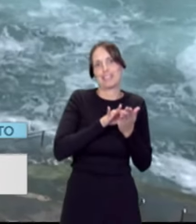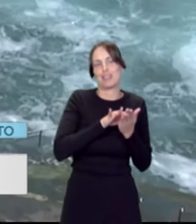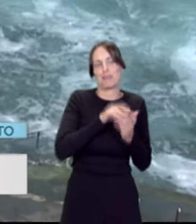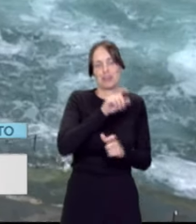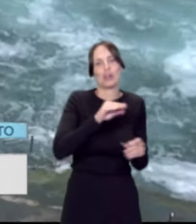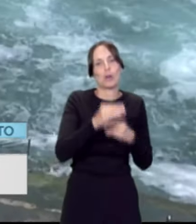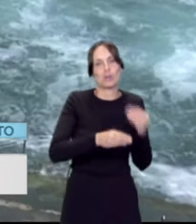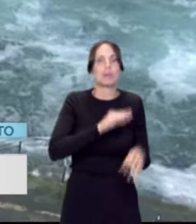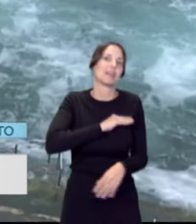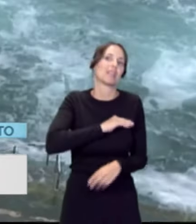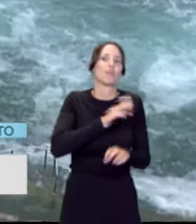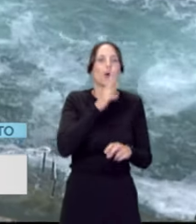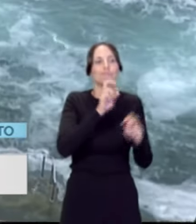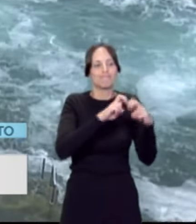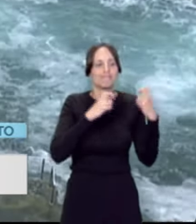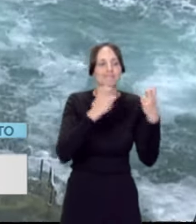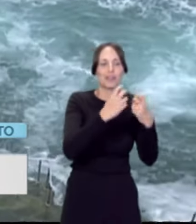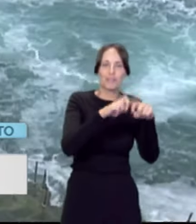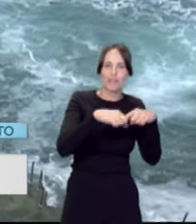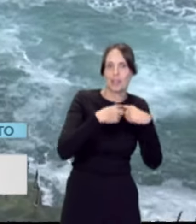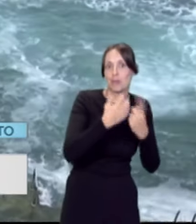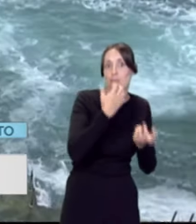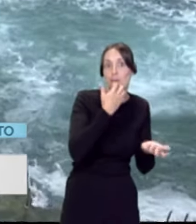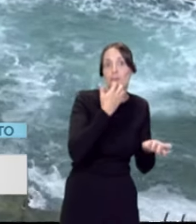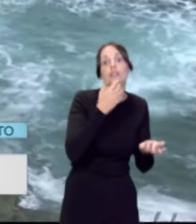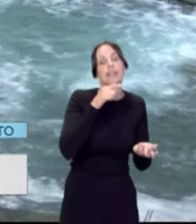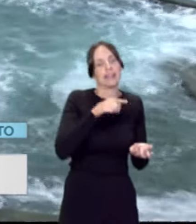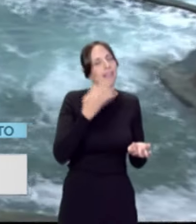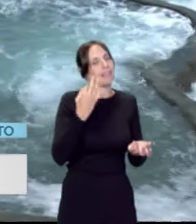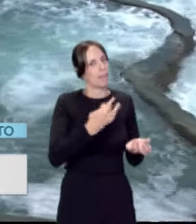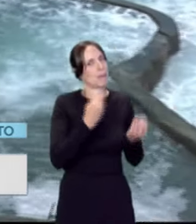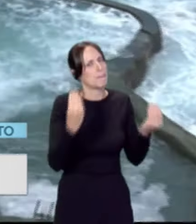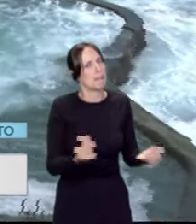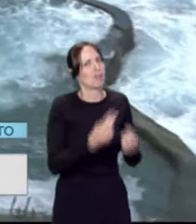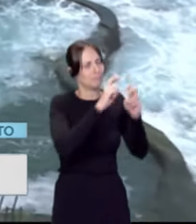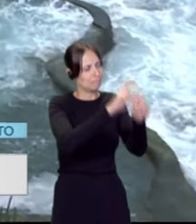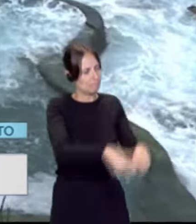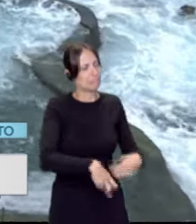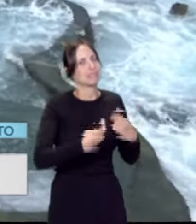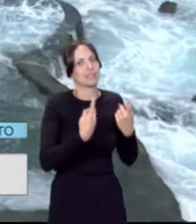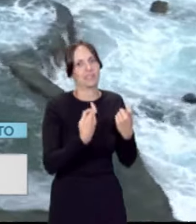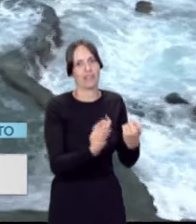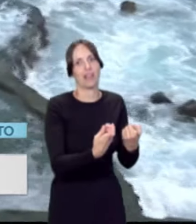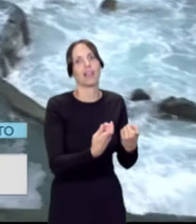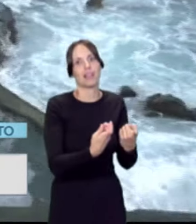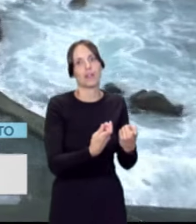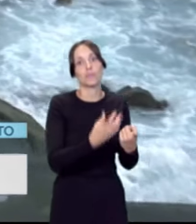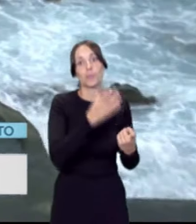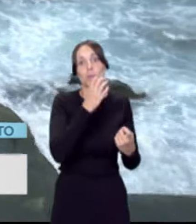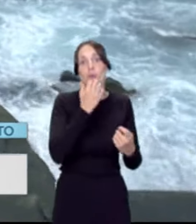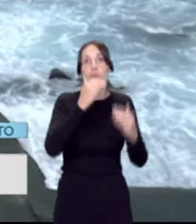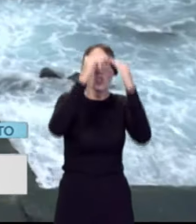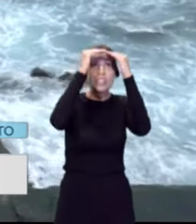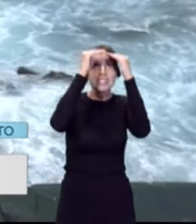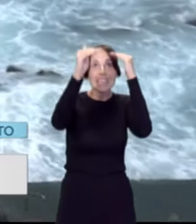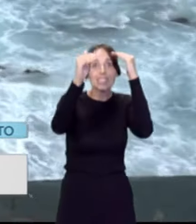para las reuniones familiares y que precisa también de una serie de mejoras y de actualizaciones que, sobre todo la techumbre, pues va a